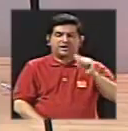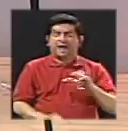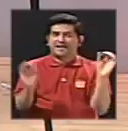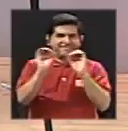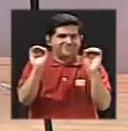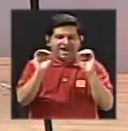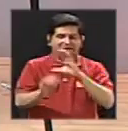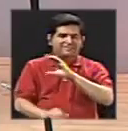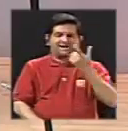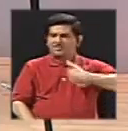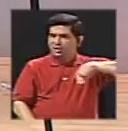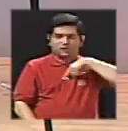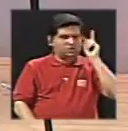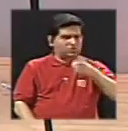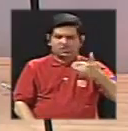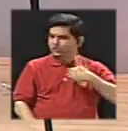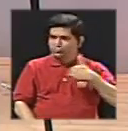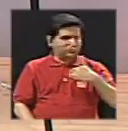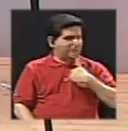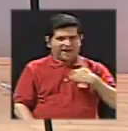sido advertidos. Es decir,